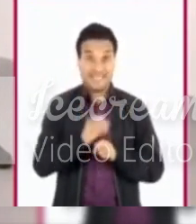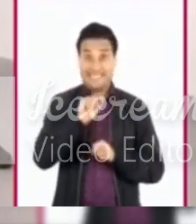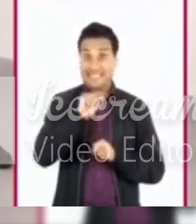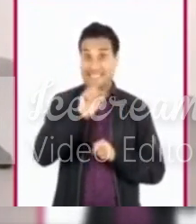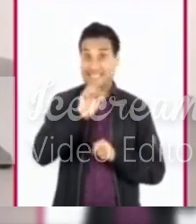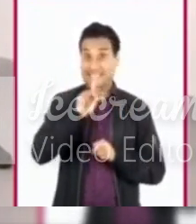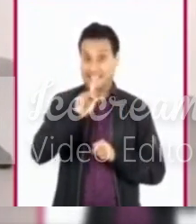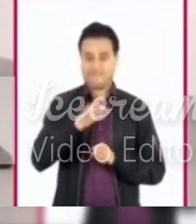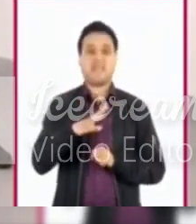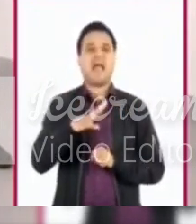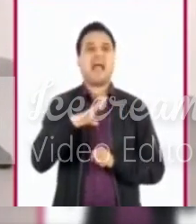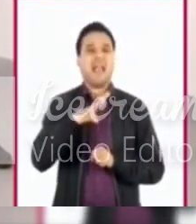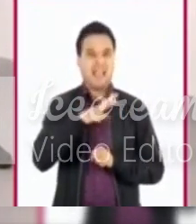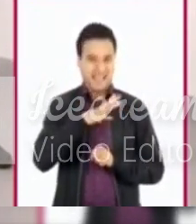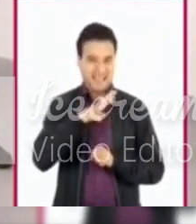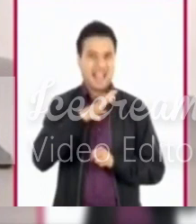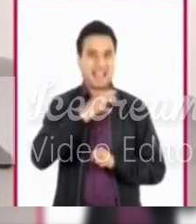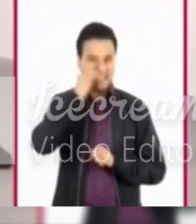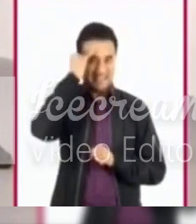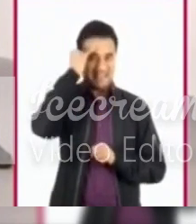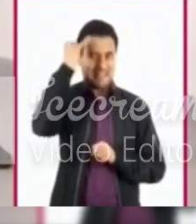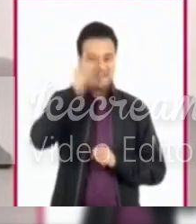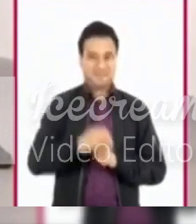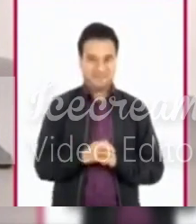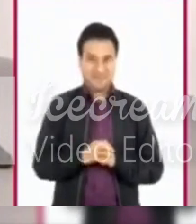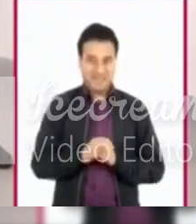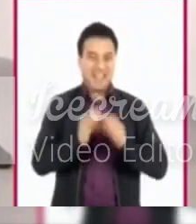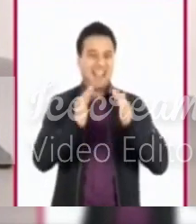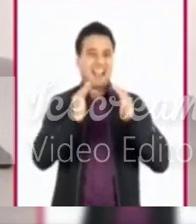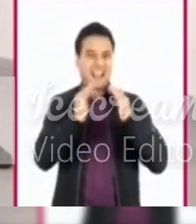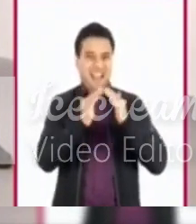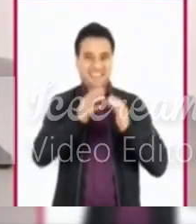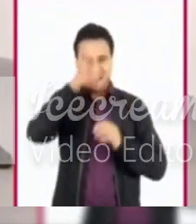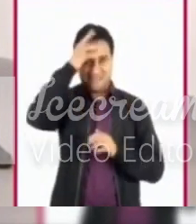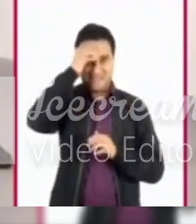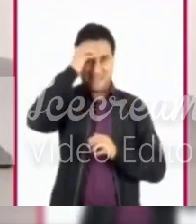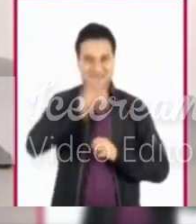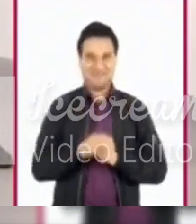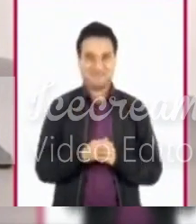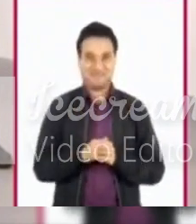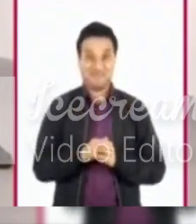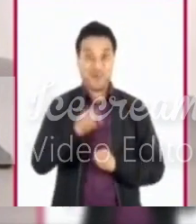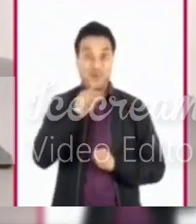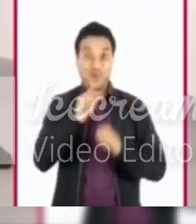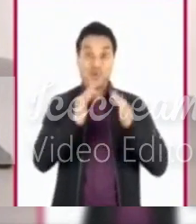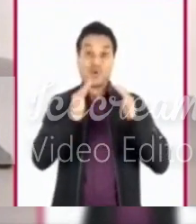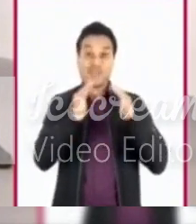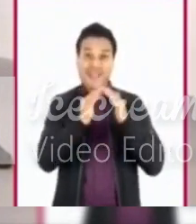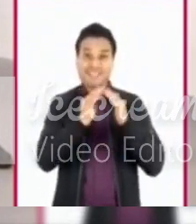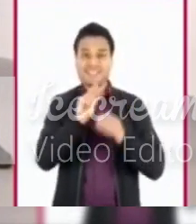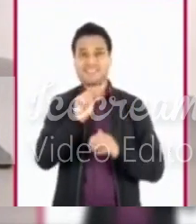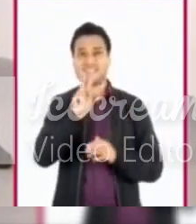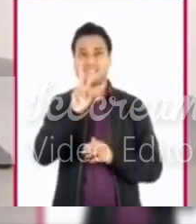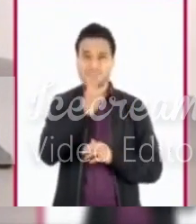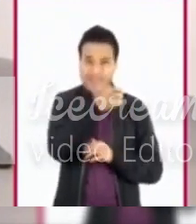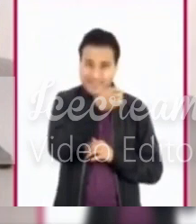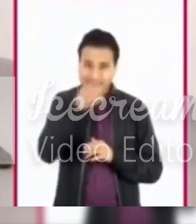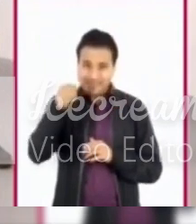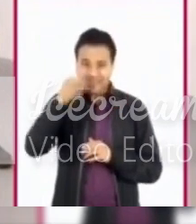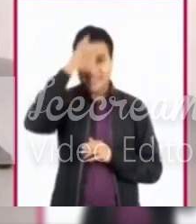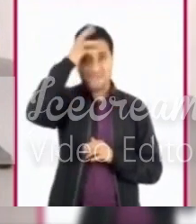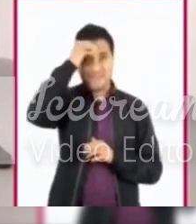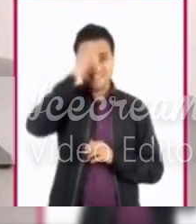puesto en marcha nuevamente la estrategia educativa Aprende en Casa, para que en la modalidad a distancia continúen aprendiendo y